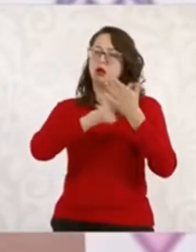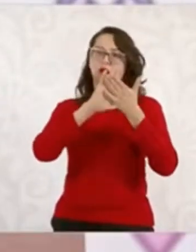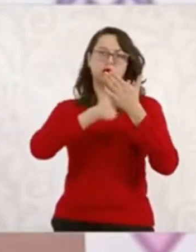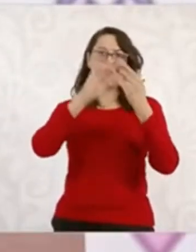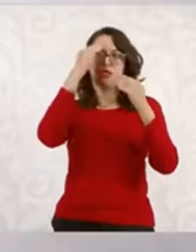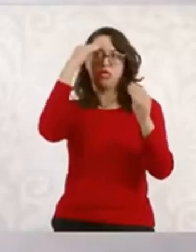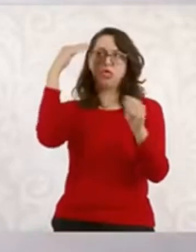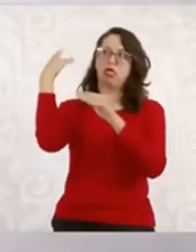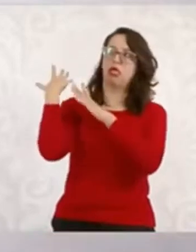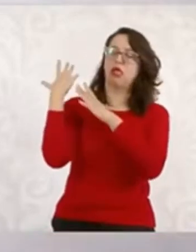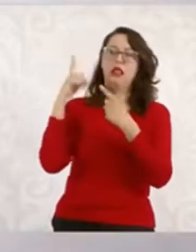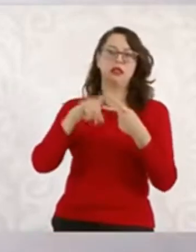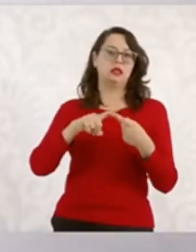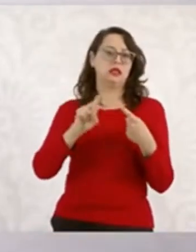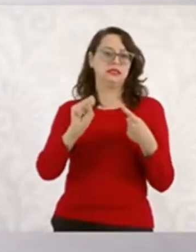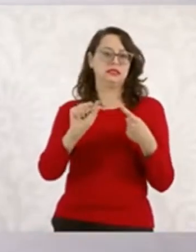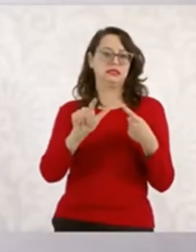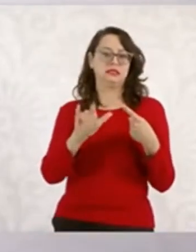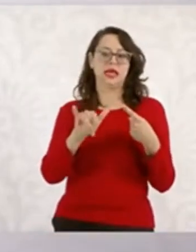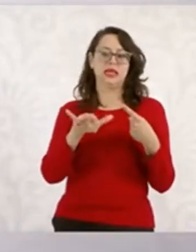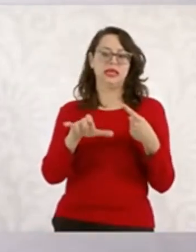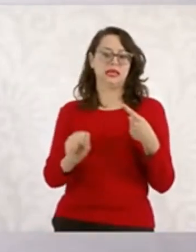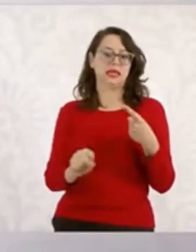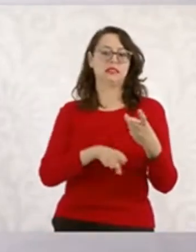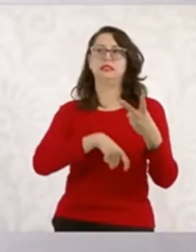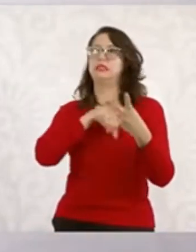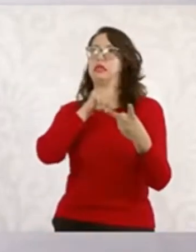o de Zedillo